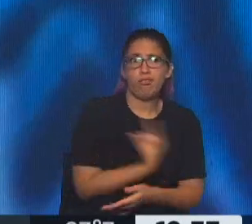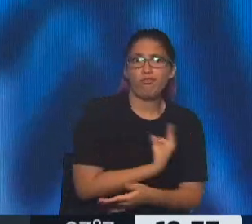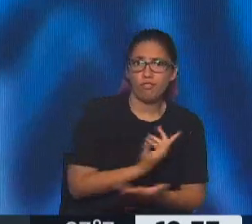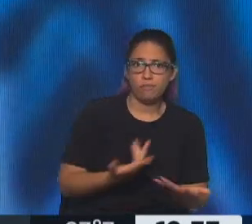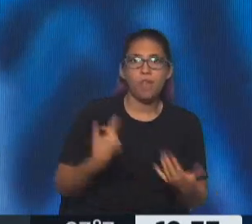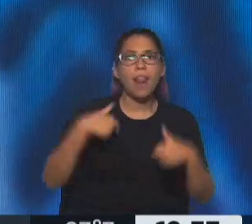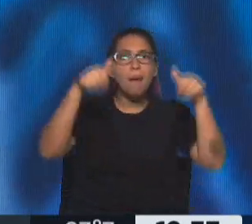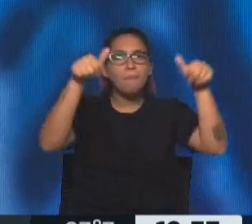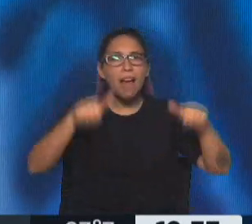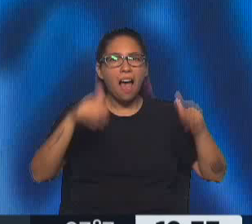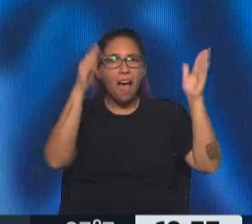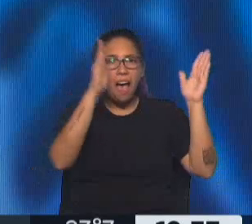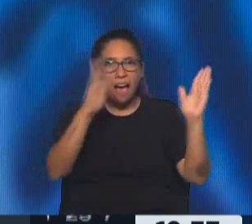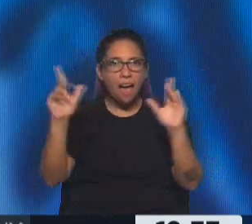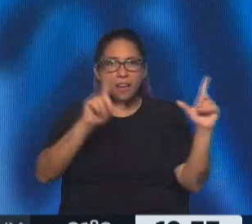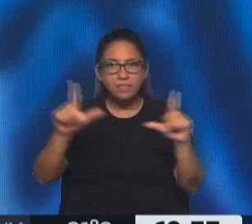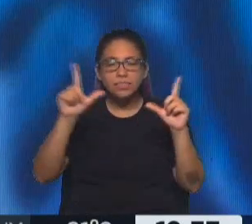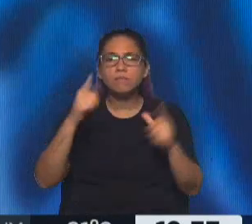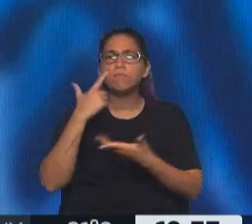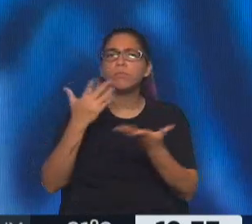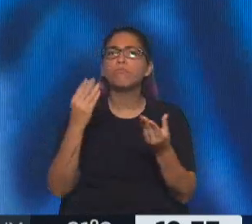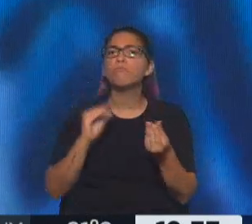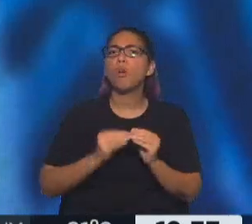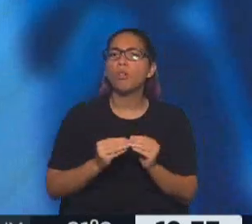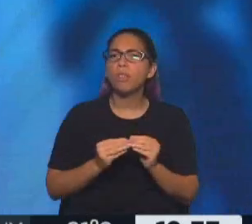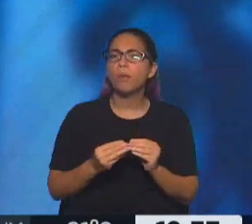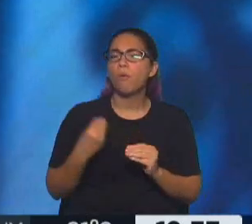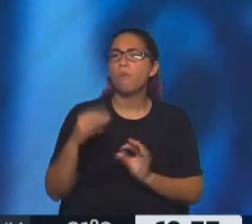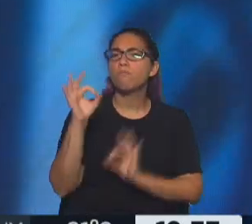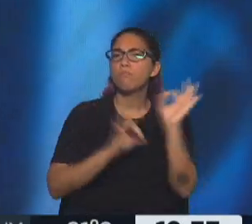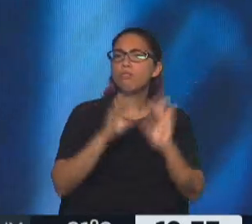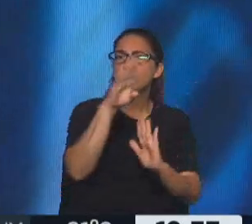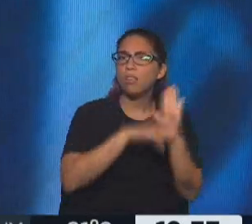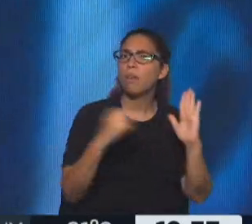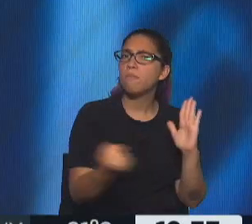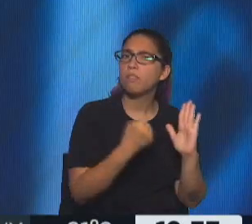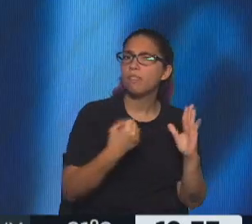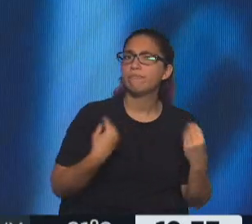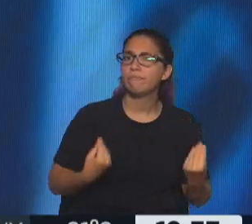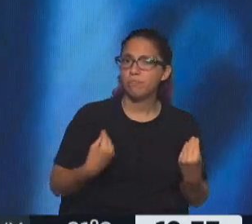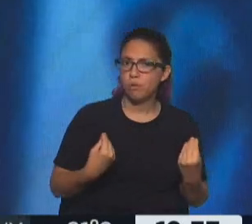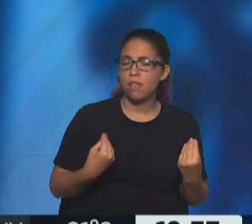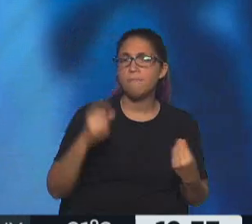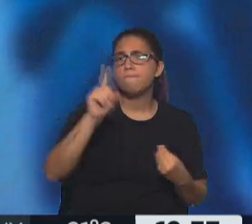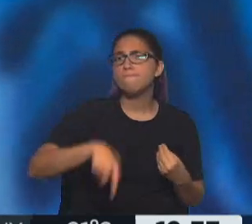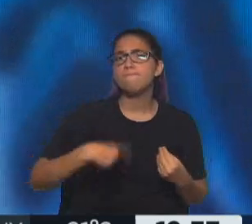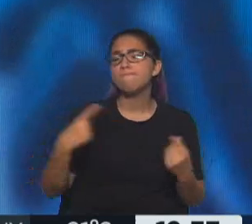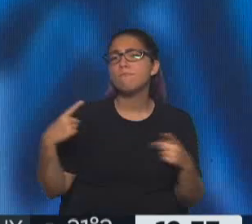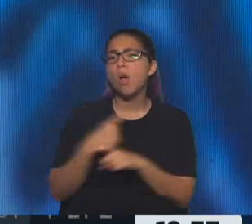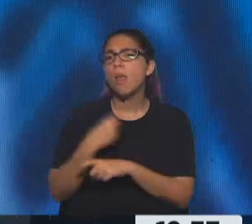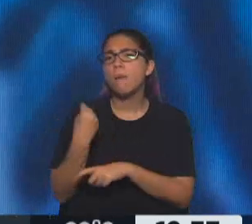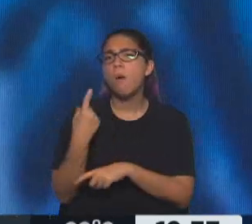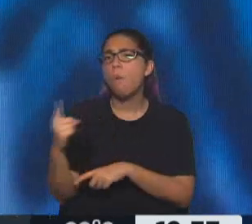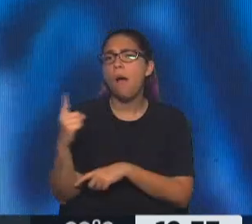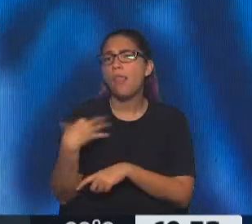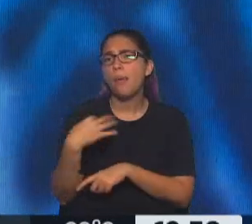placas con información, ir contándoles el por qué este proyecto es relevante y cuáles son los problemas que finalmente tenemos que resolver las